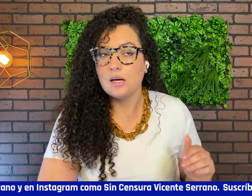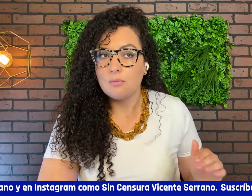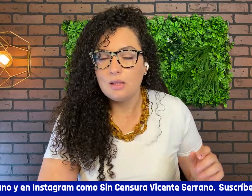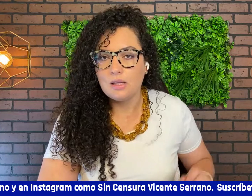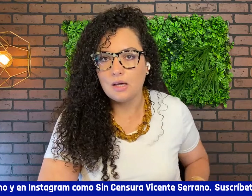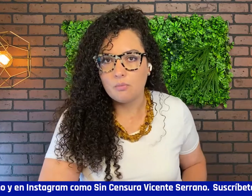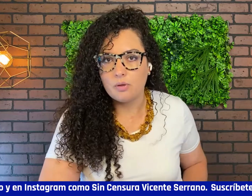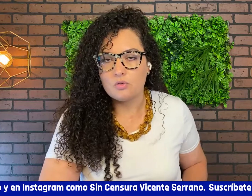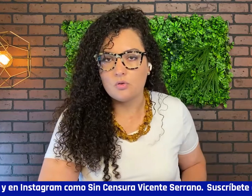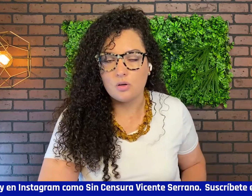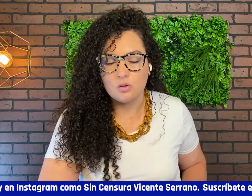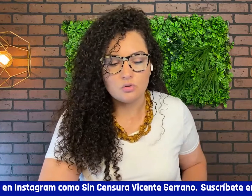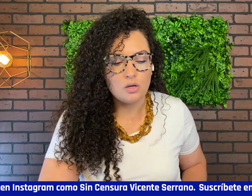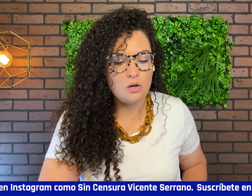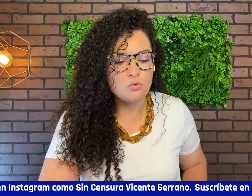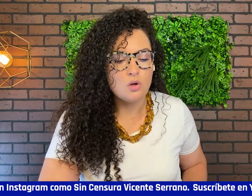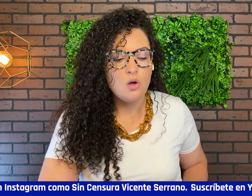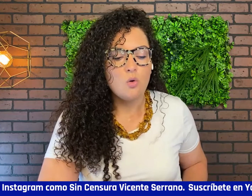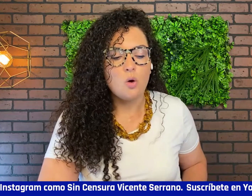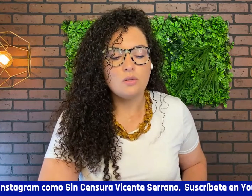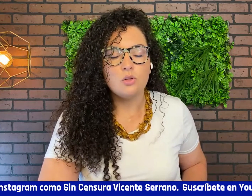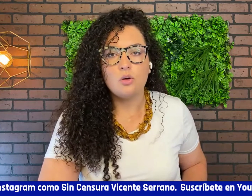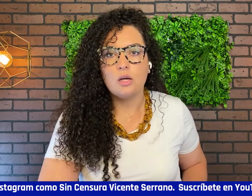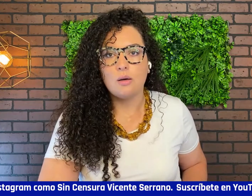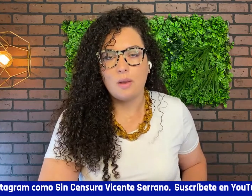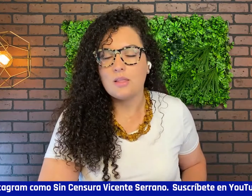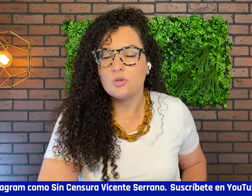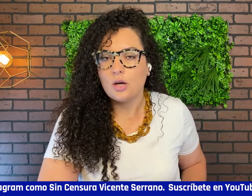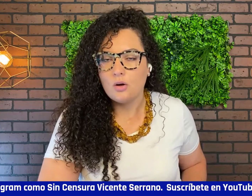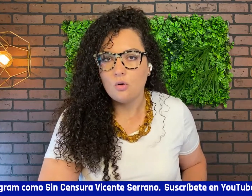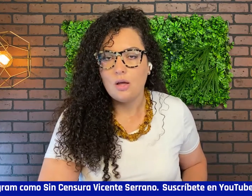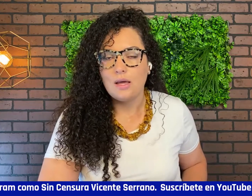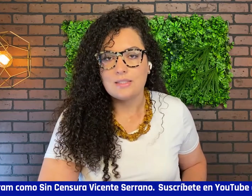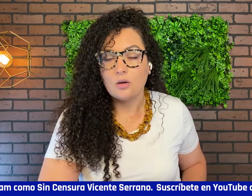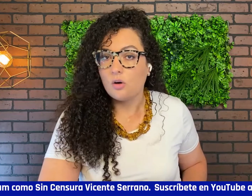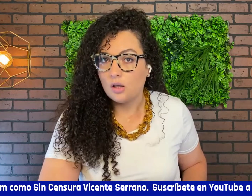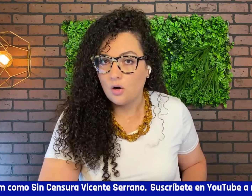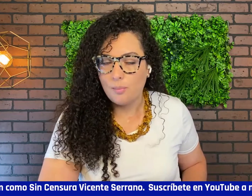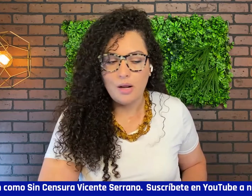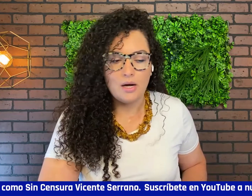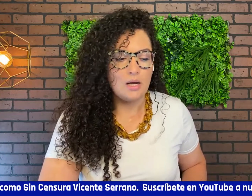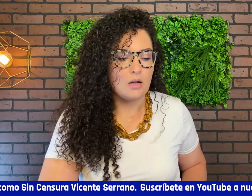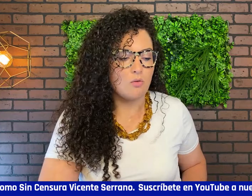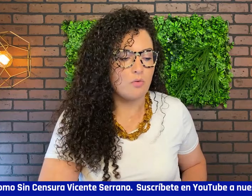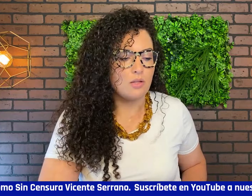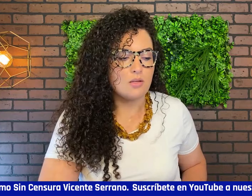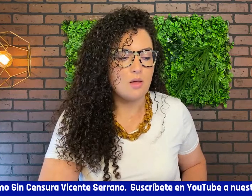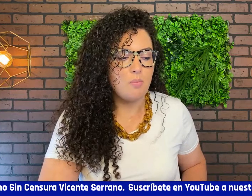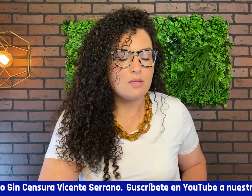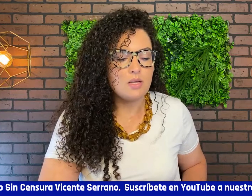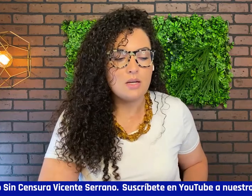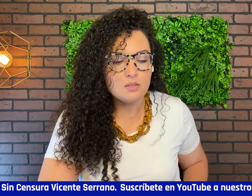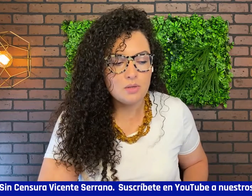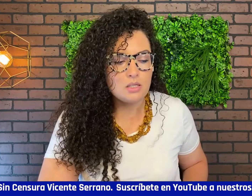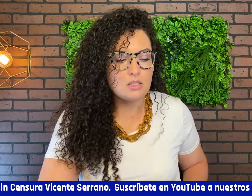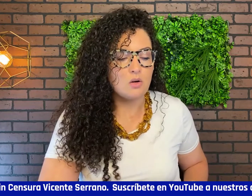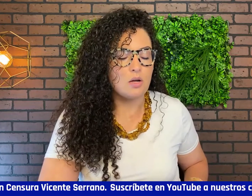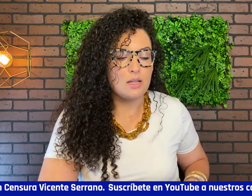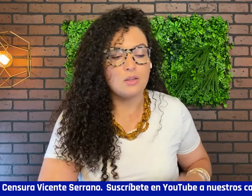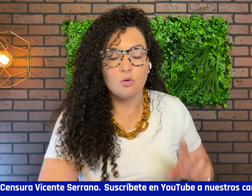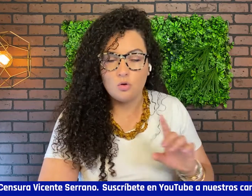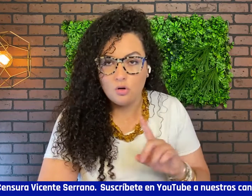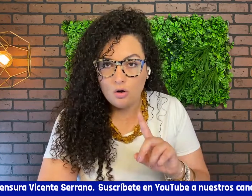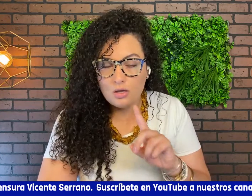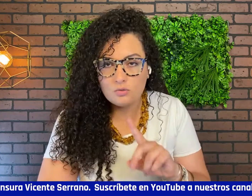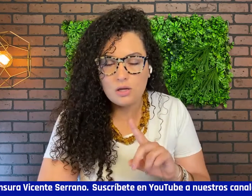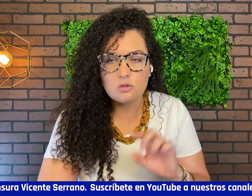Electricidad incrementa el precio o el costo de la luz cuando habían dicho que no. Se corrigió la plana en la conferencia de prensa. Liz Vilchis dijo